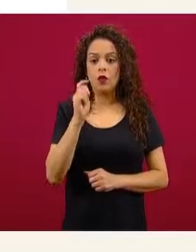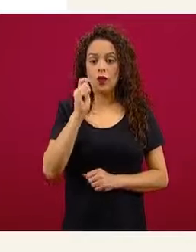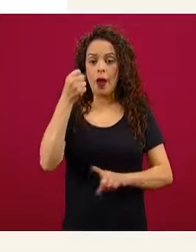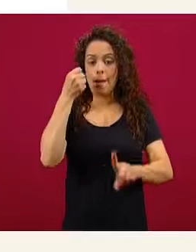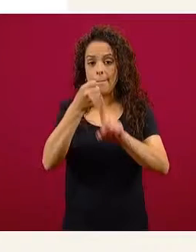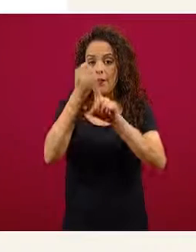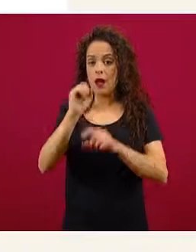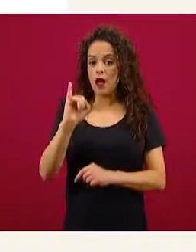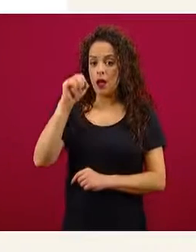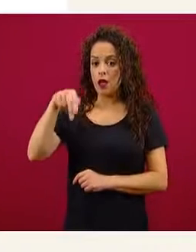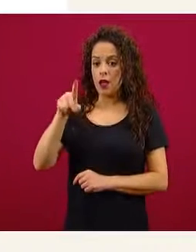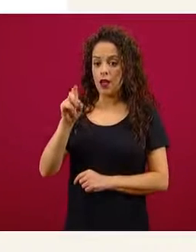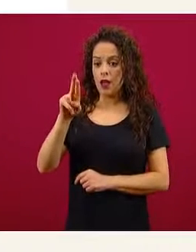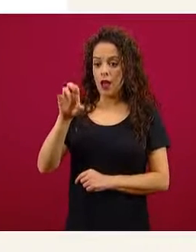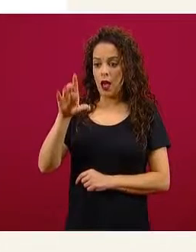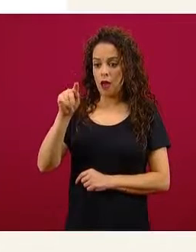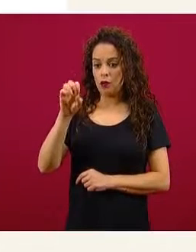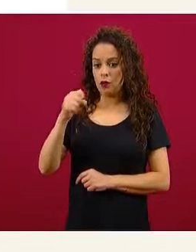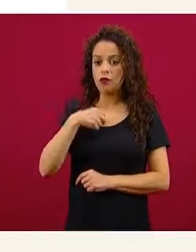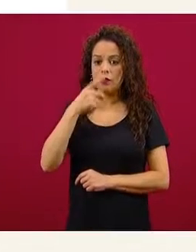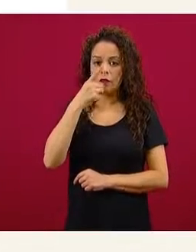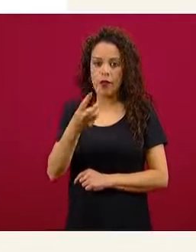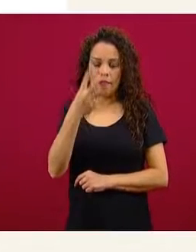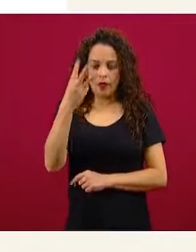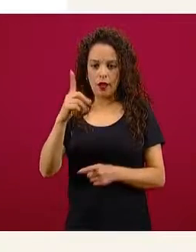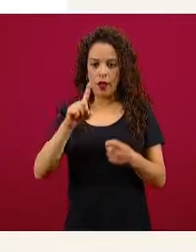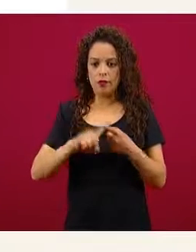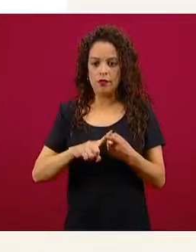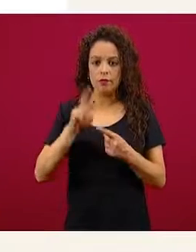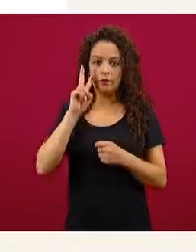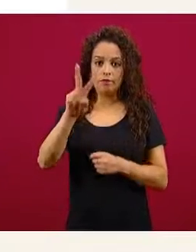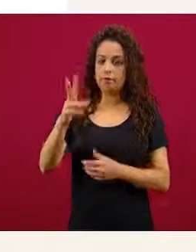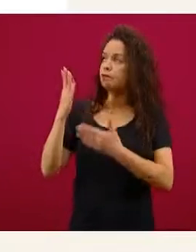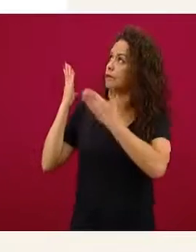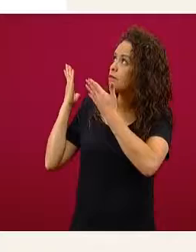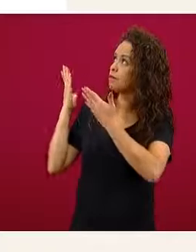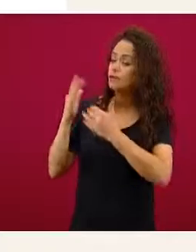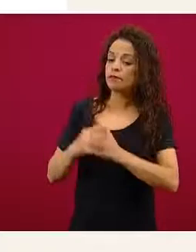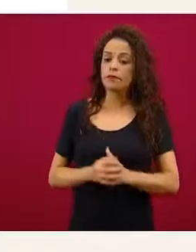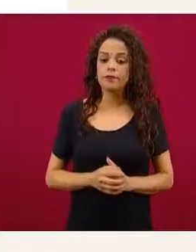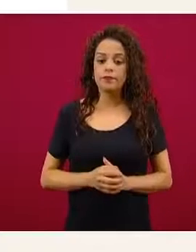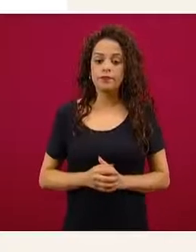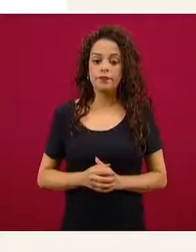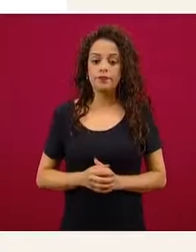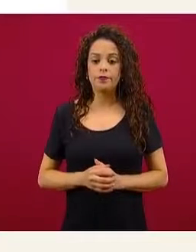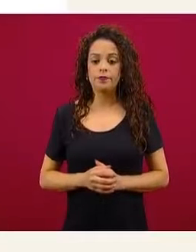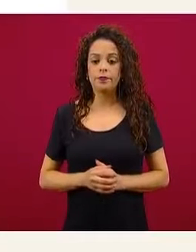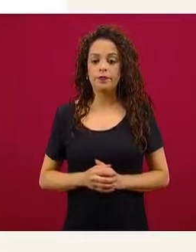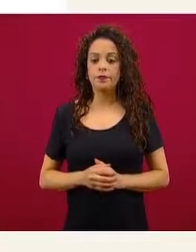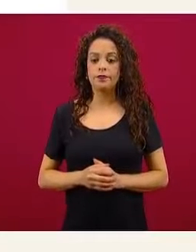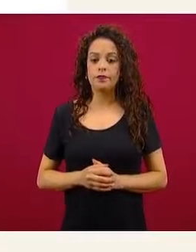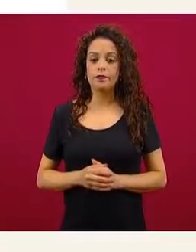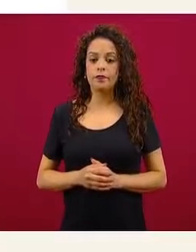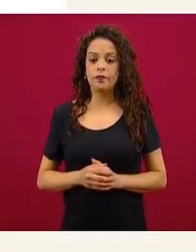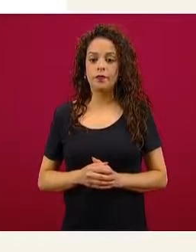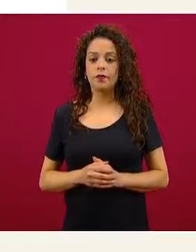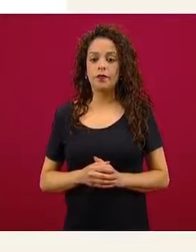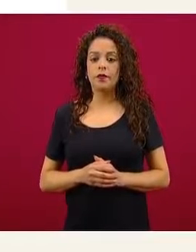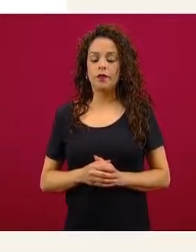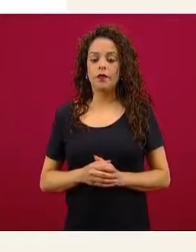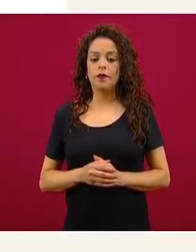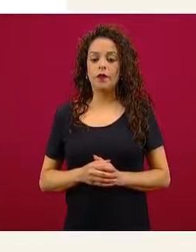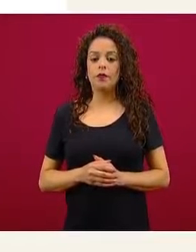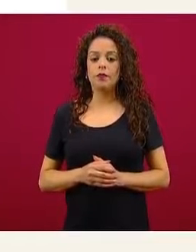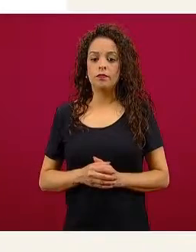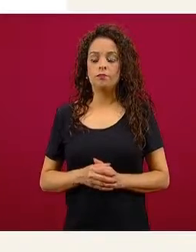ahí 3, que son la inversión, el bienestar y el empoderamiento de las mujeres. Habíamos dicho también que el tema